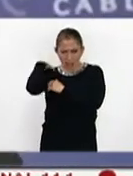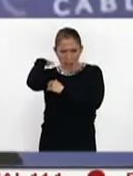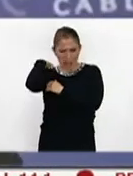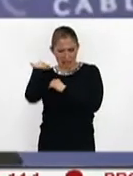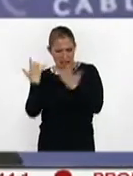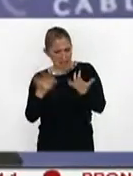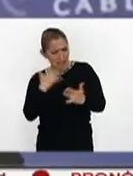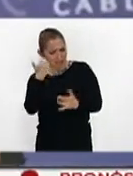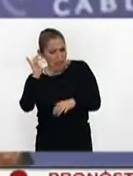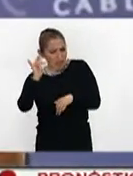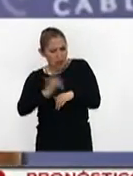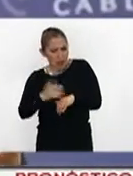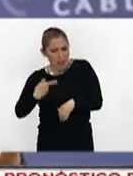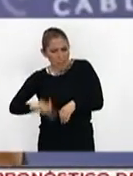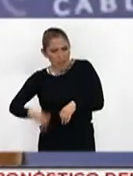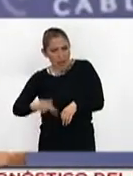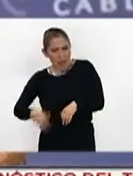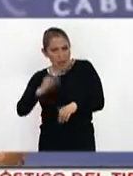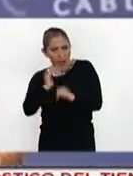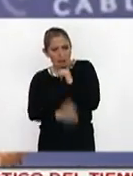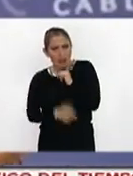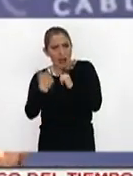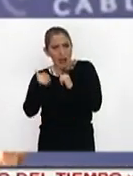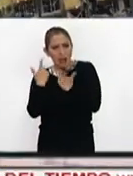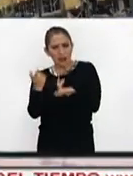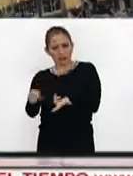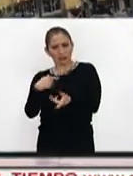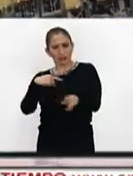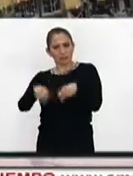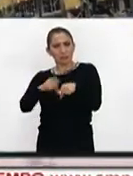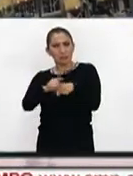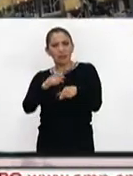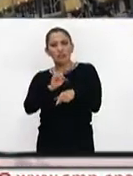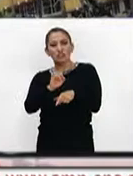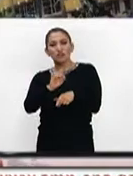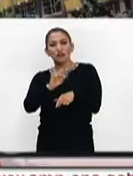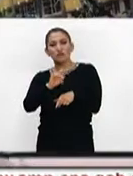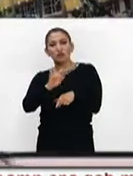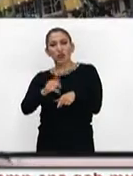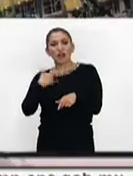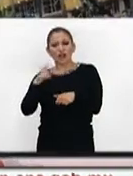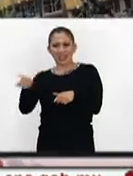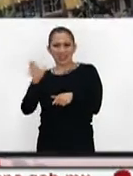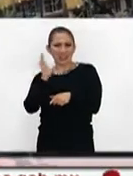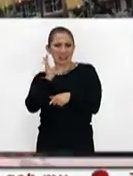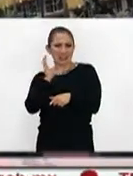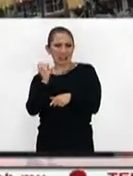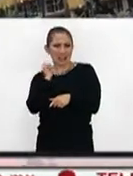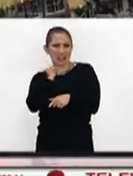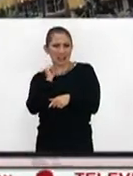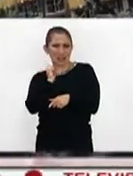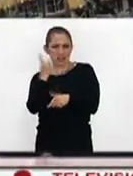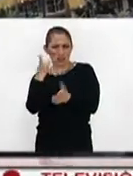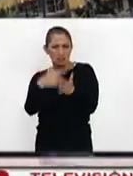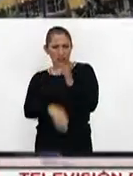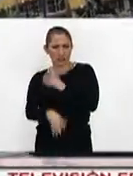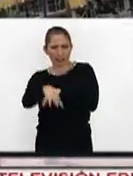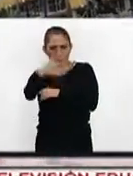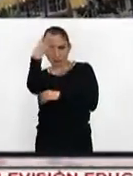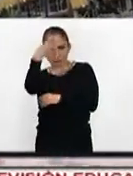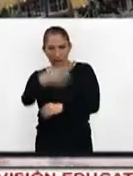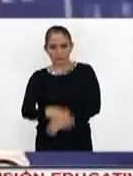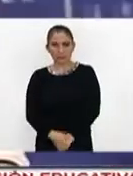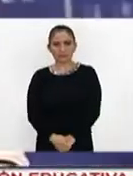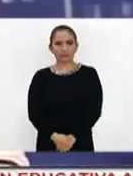espalda e intentar tocar su pierna al finalizar un partido de softball entre legisladores en